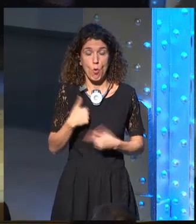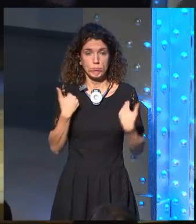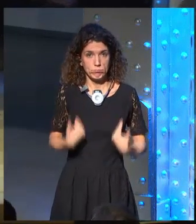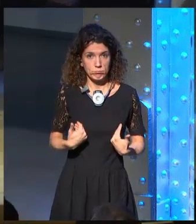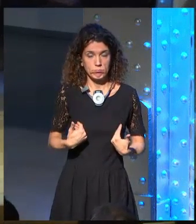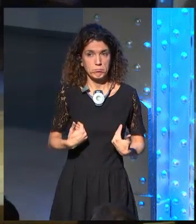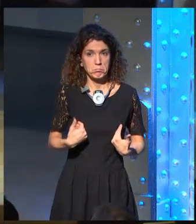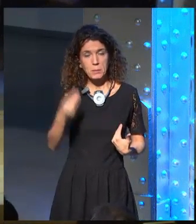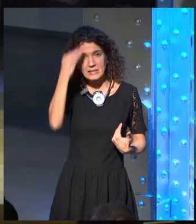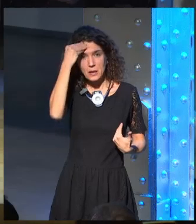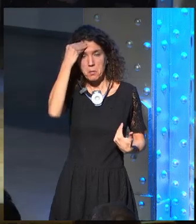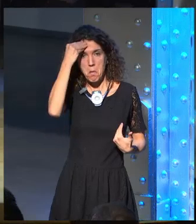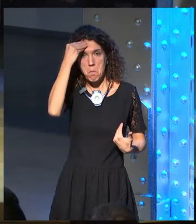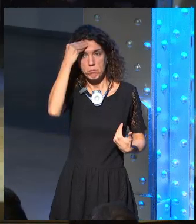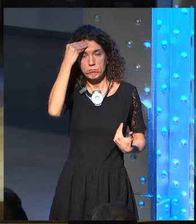mismo no esperaba.